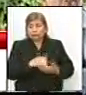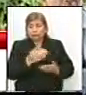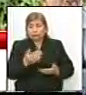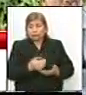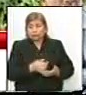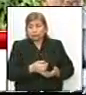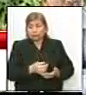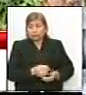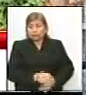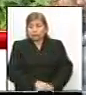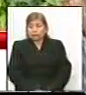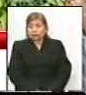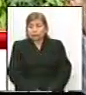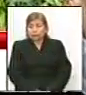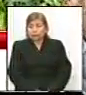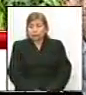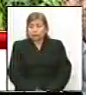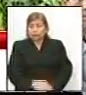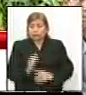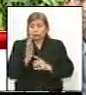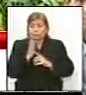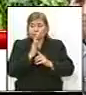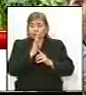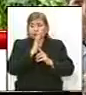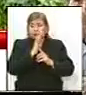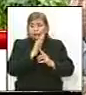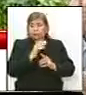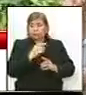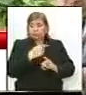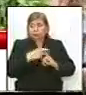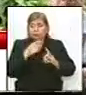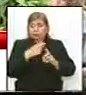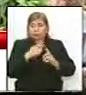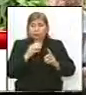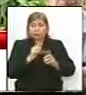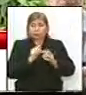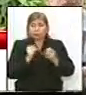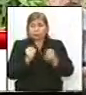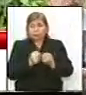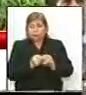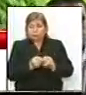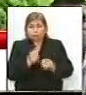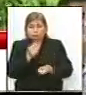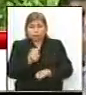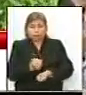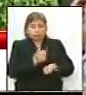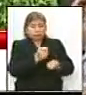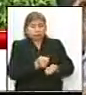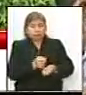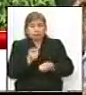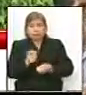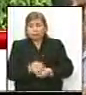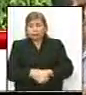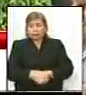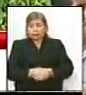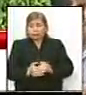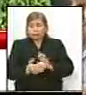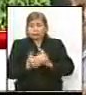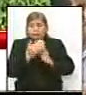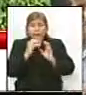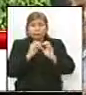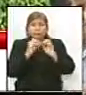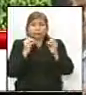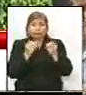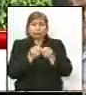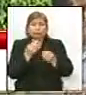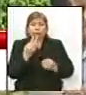Hermanos. Representantes del Estado de diferentes sectores y también hermanos agricultores de diferentes organizaciones del